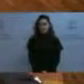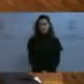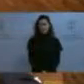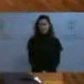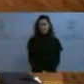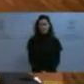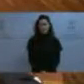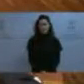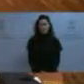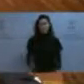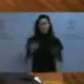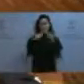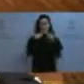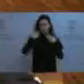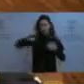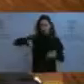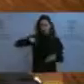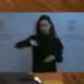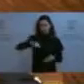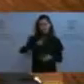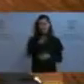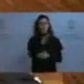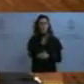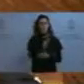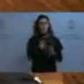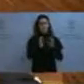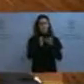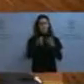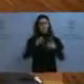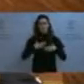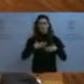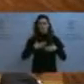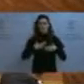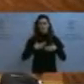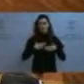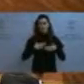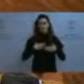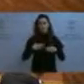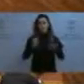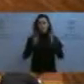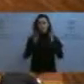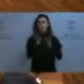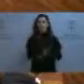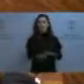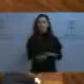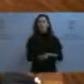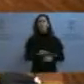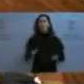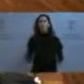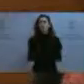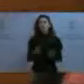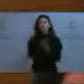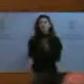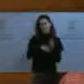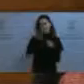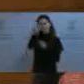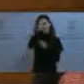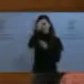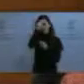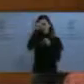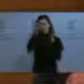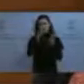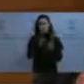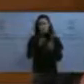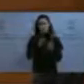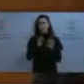Muchas gracias, señor presidente. La pregunta que desde nuestro grupo hacemos al Consejo de Gobierno es la siguiente. ¿Qué medidas tiene previsto realizar para evitar el